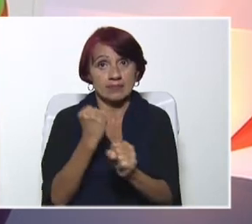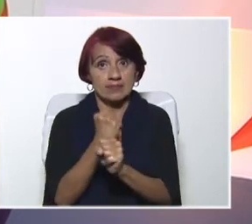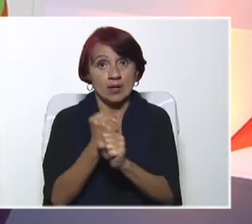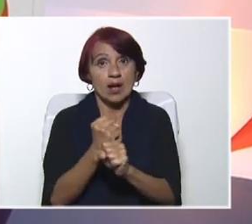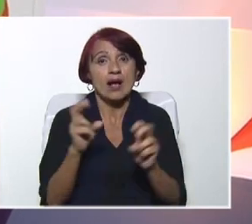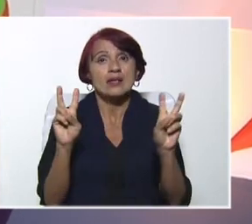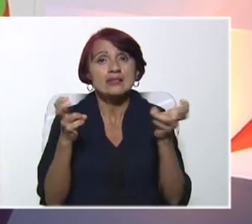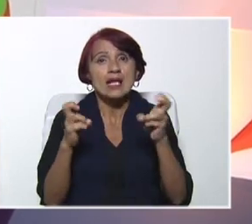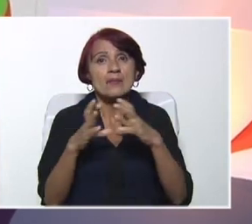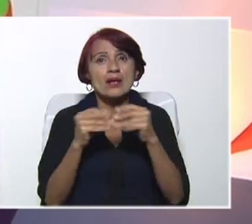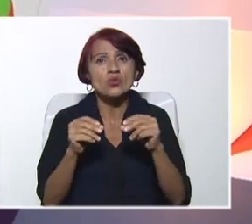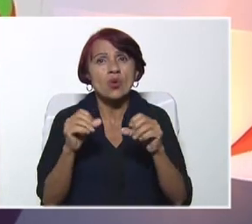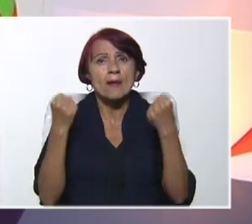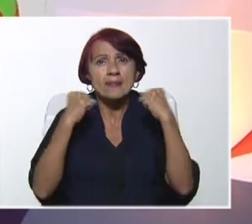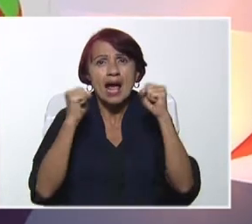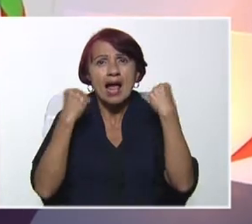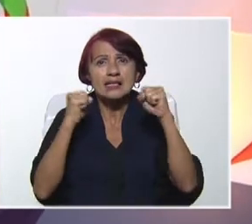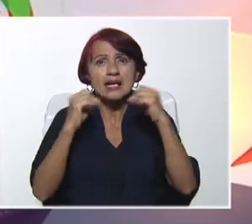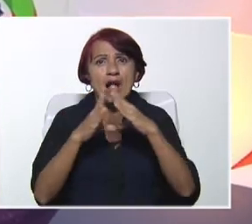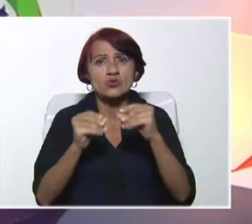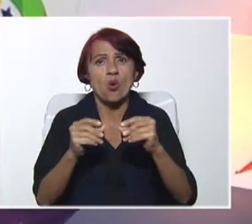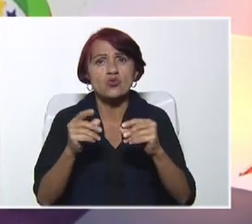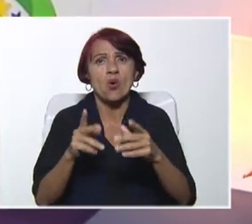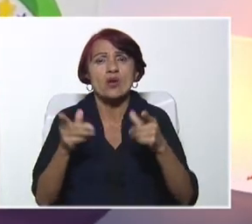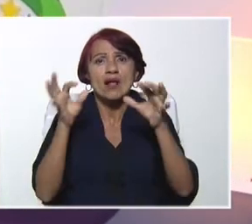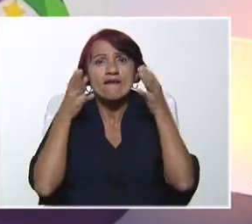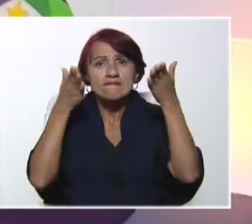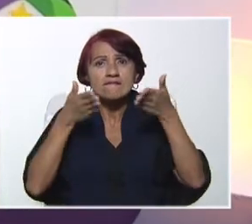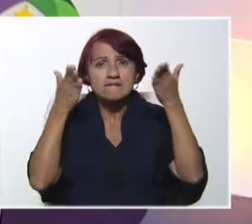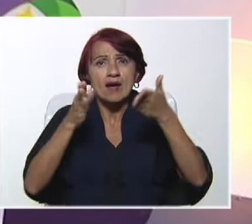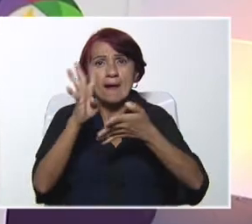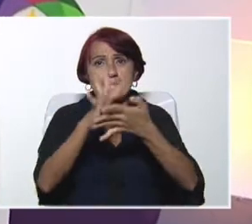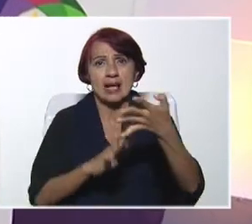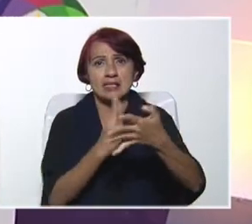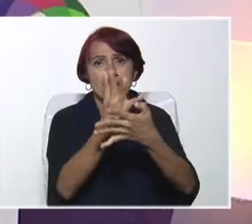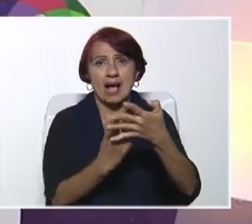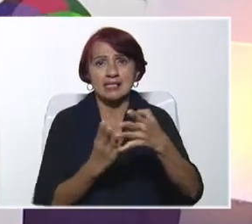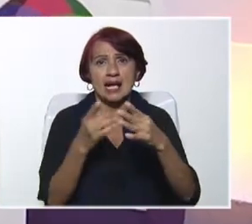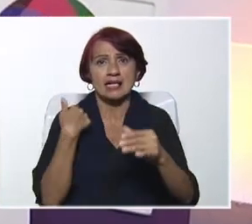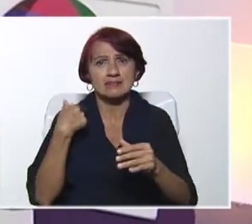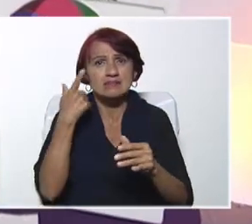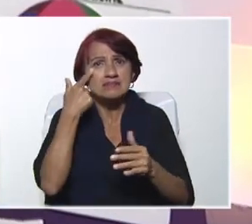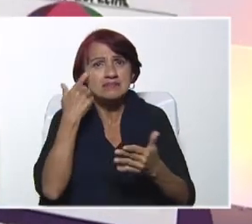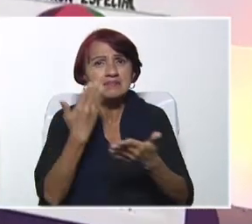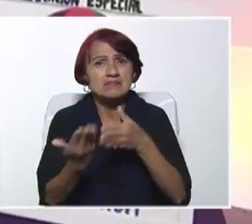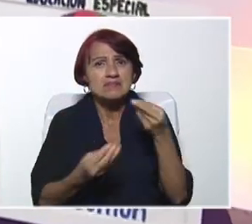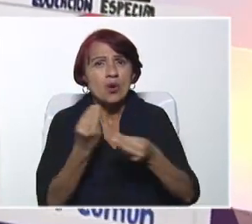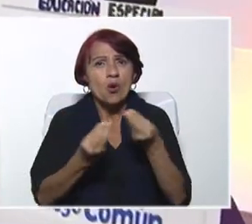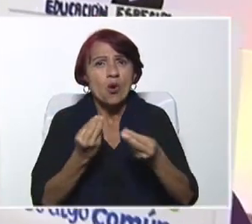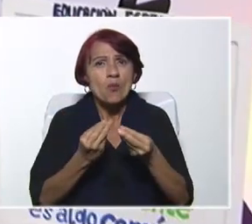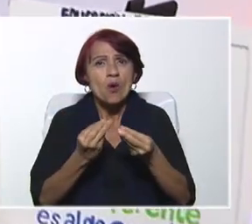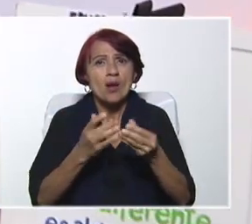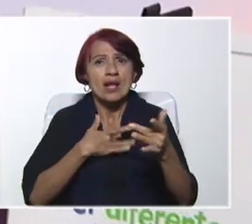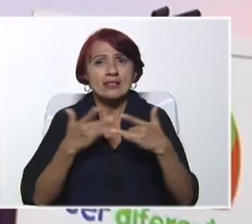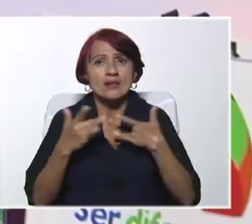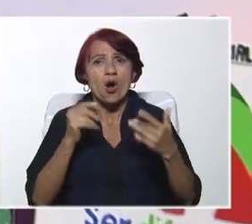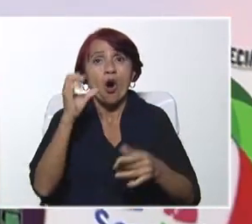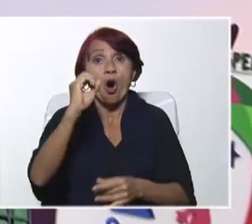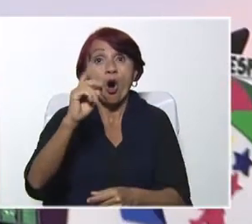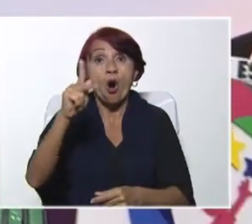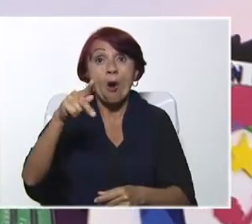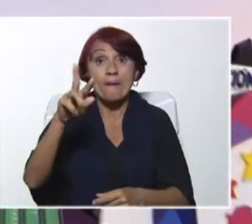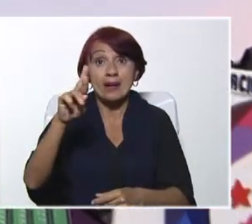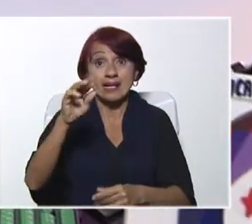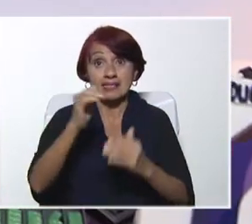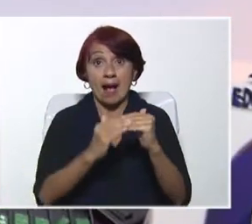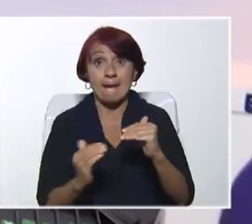un referente teórico práctico relacionado con el área de formación de matemática que tiene que ver con las operaciones de potencia